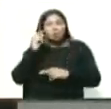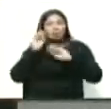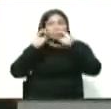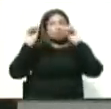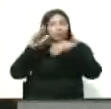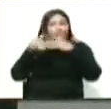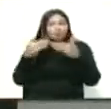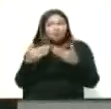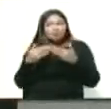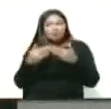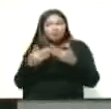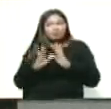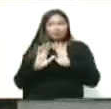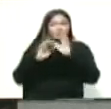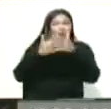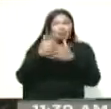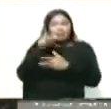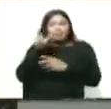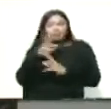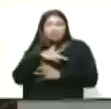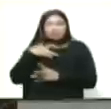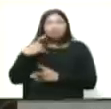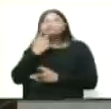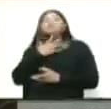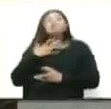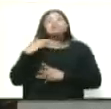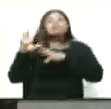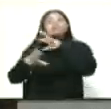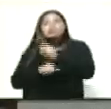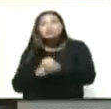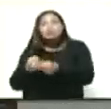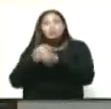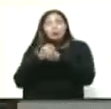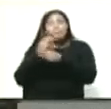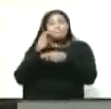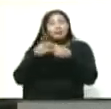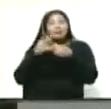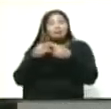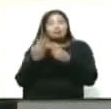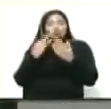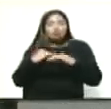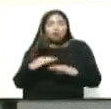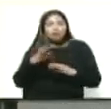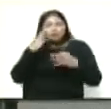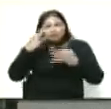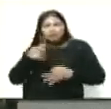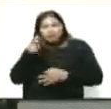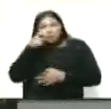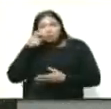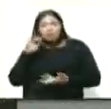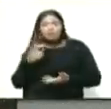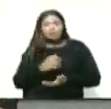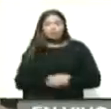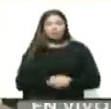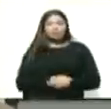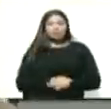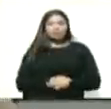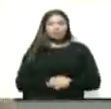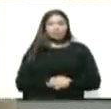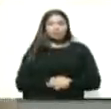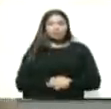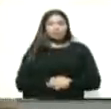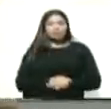llamados depredadores sexuales, que pueden poner en riesgo su integridad y su seguridad.